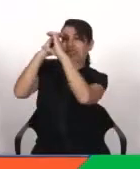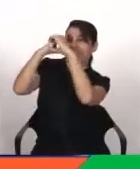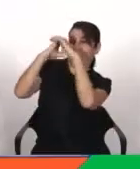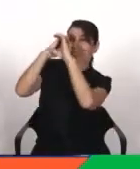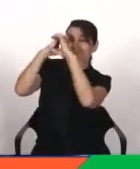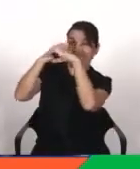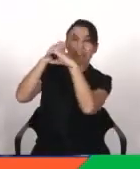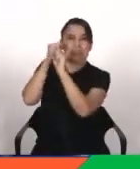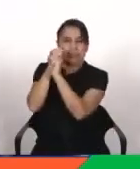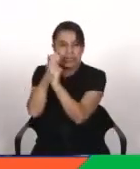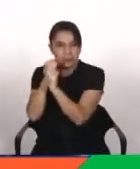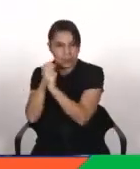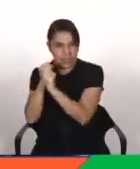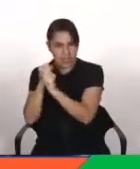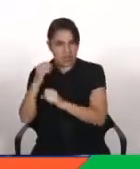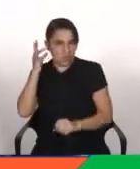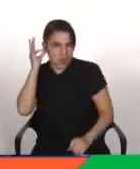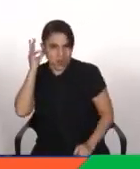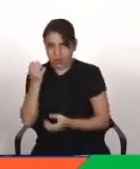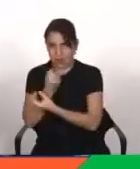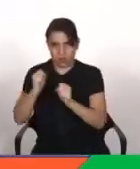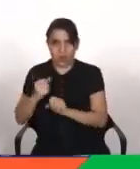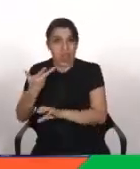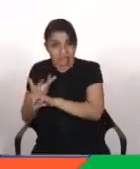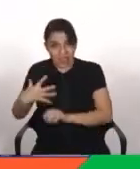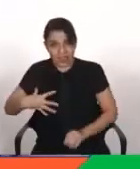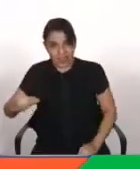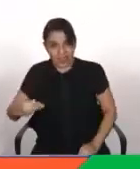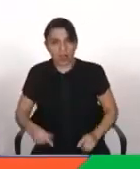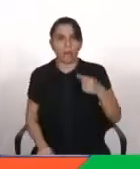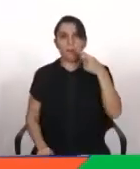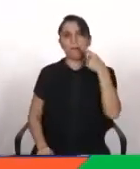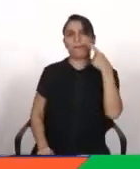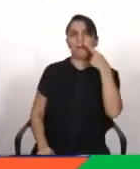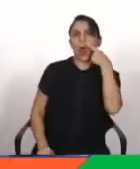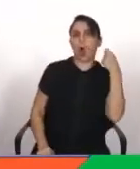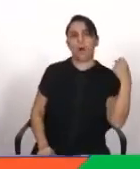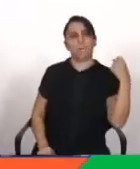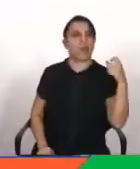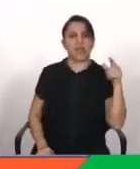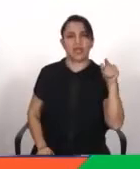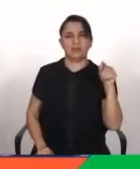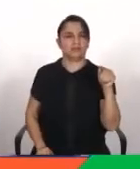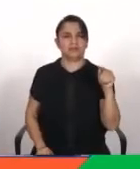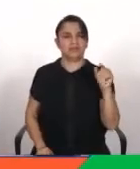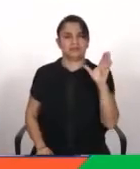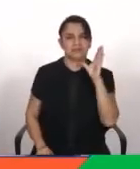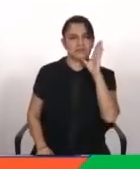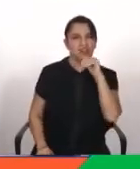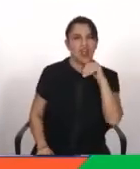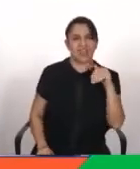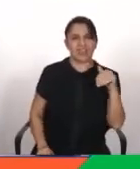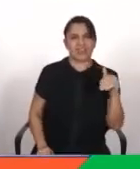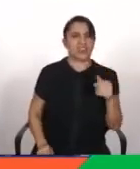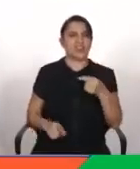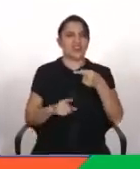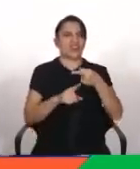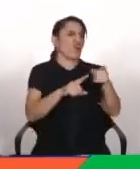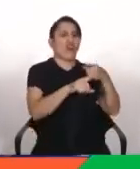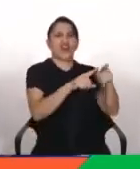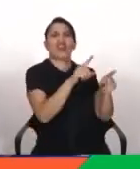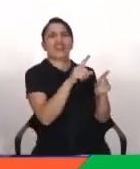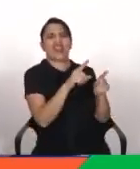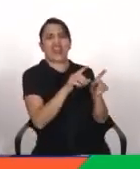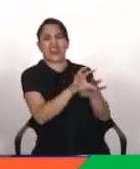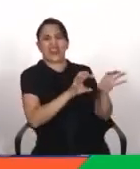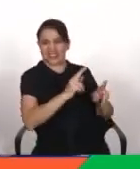cambio, el astrofísico, ¿no es cierto?, no tiene ningún gap, no tiene, digamos, ninguna laguna en su CV. Pero ambos